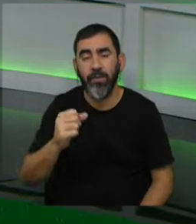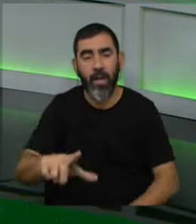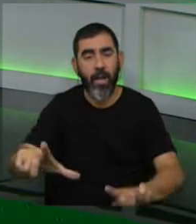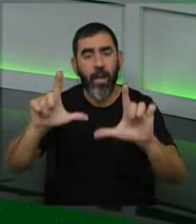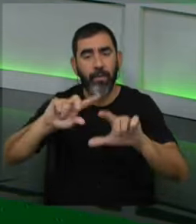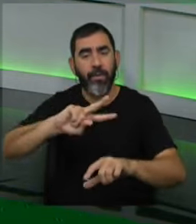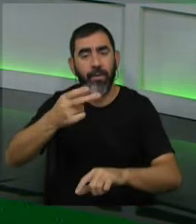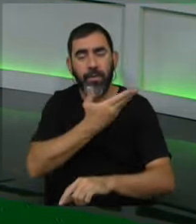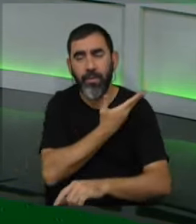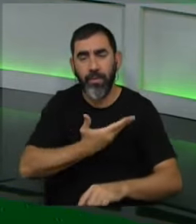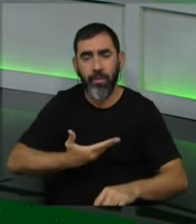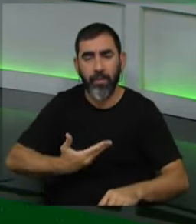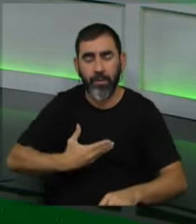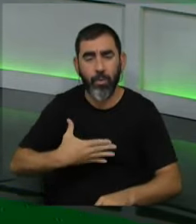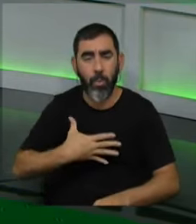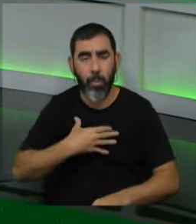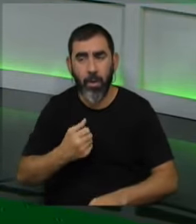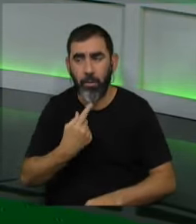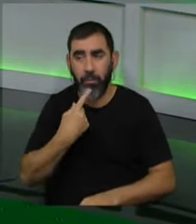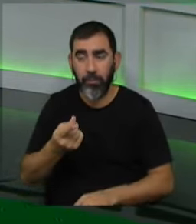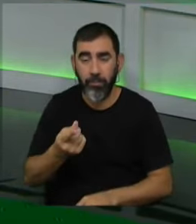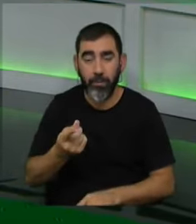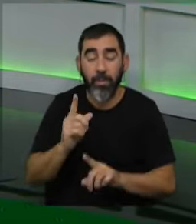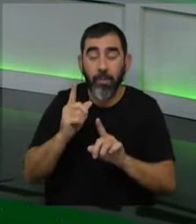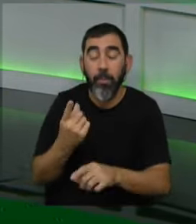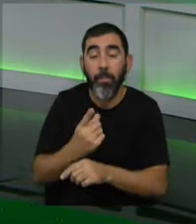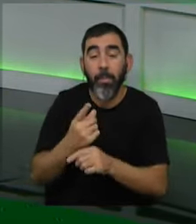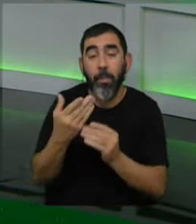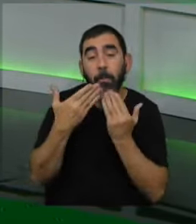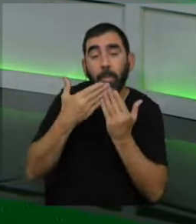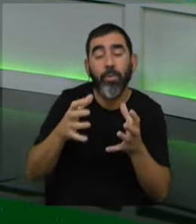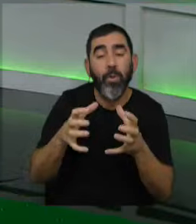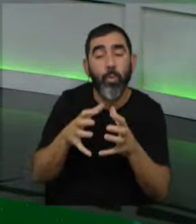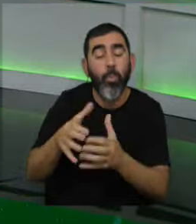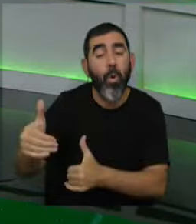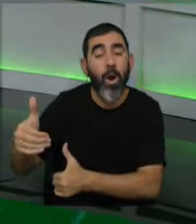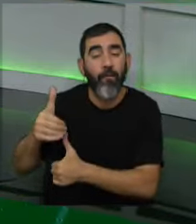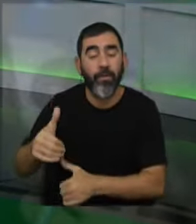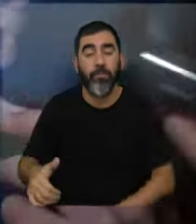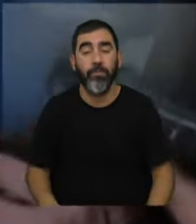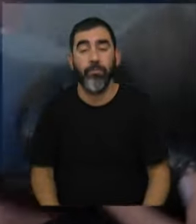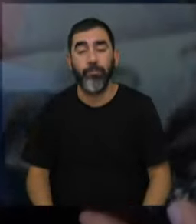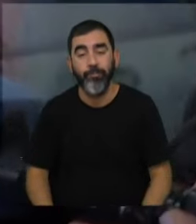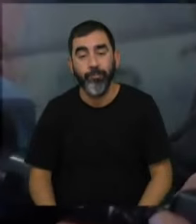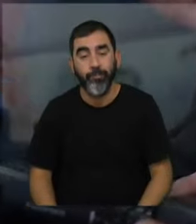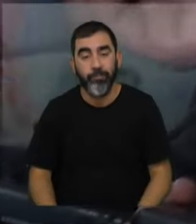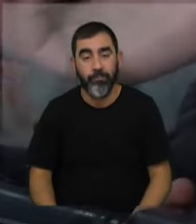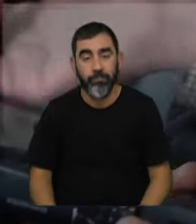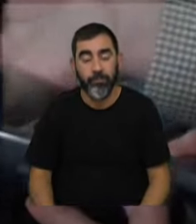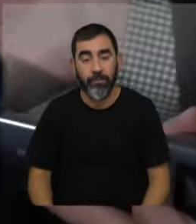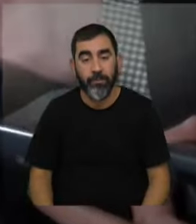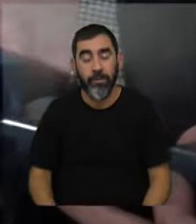vicepresidencia del partido Nacional dijo que en ese caso correspondería primero consultar a Cabildo abierto Yo pienso que el